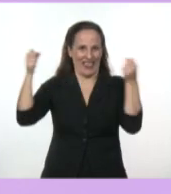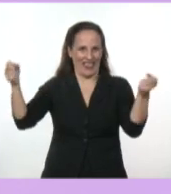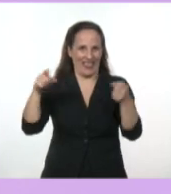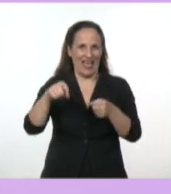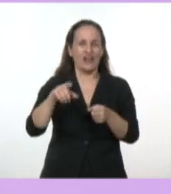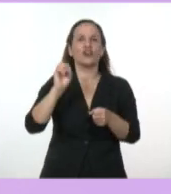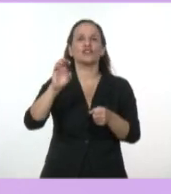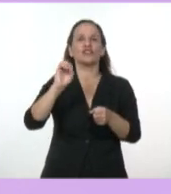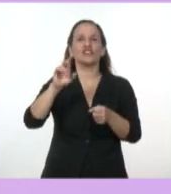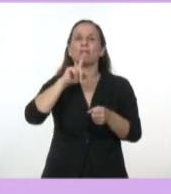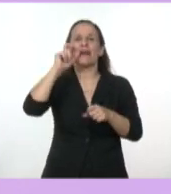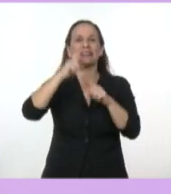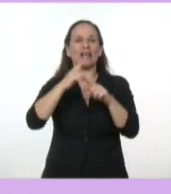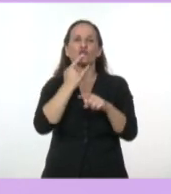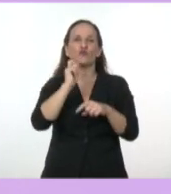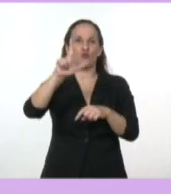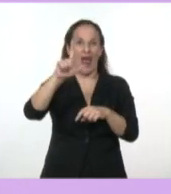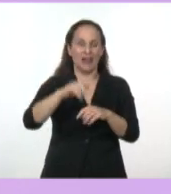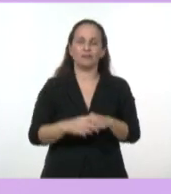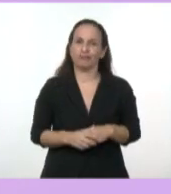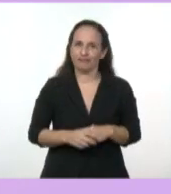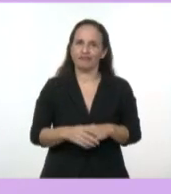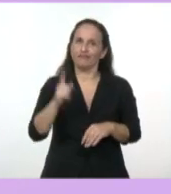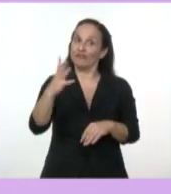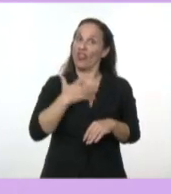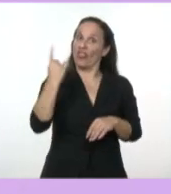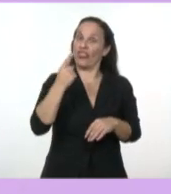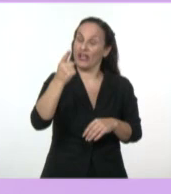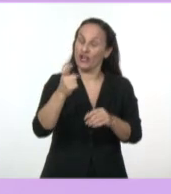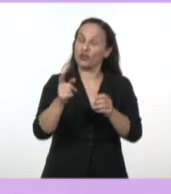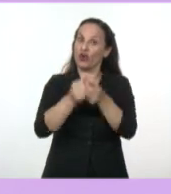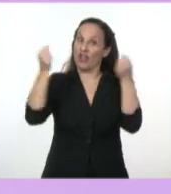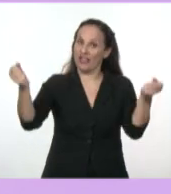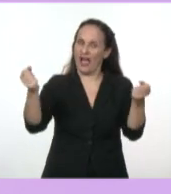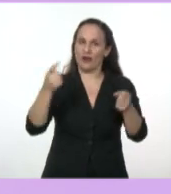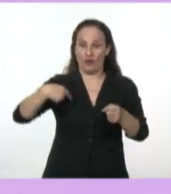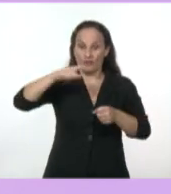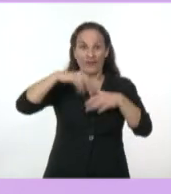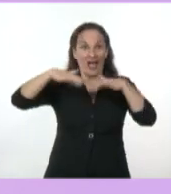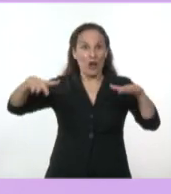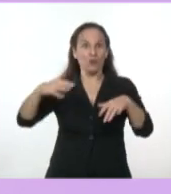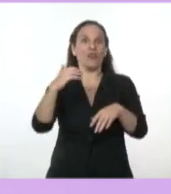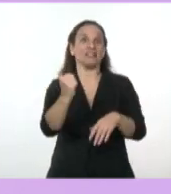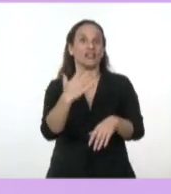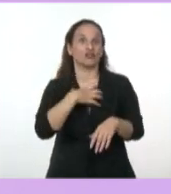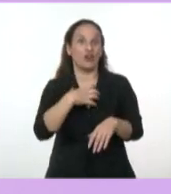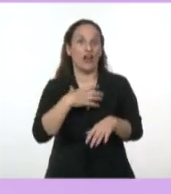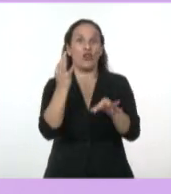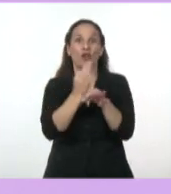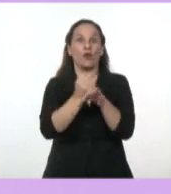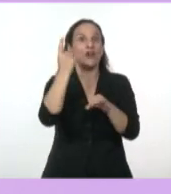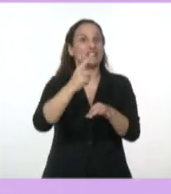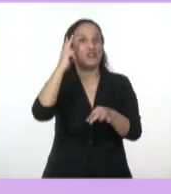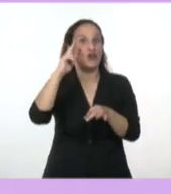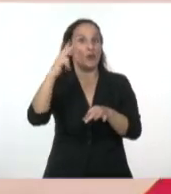llamado Diario Textual. Ahí va. Sí. Señor director del Diario Textual, somos alumnos de sexto grado de la escuela número